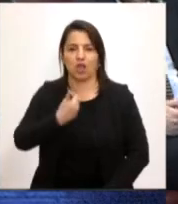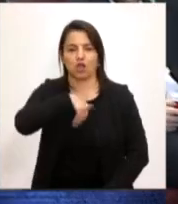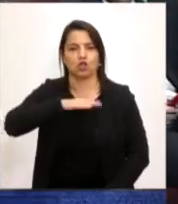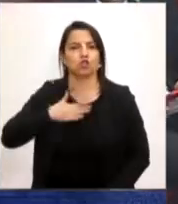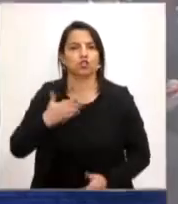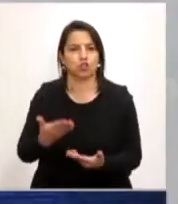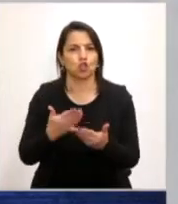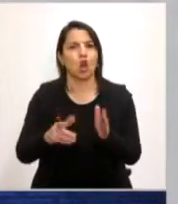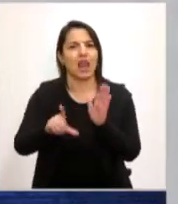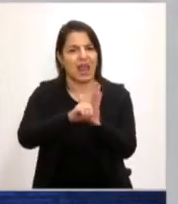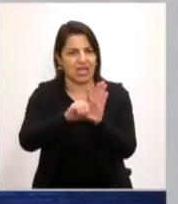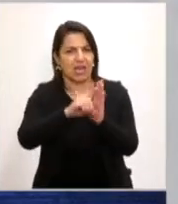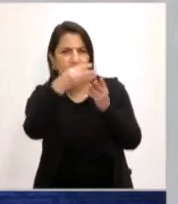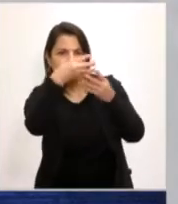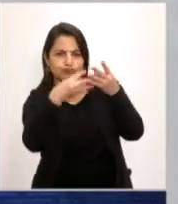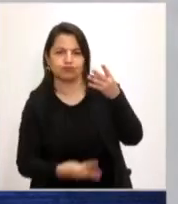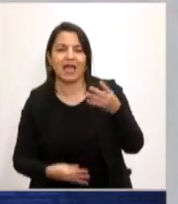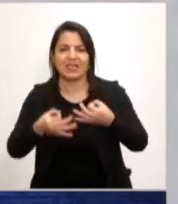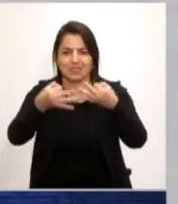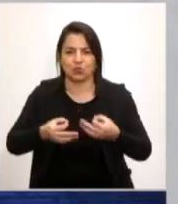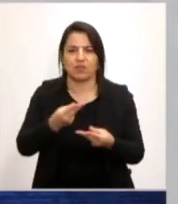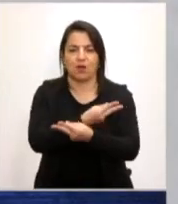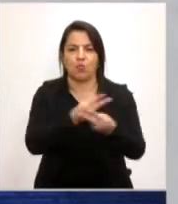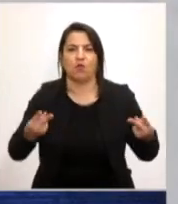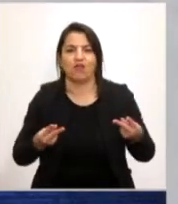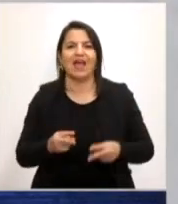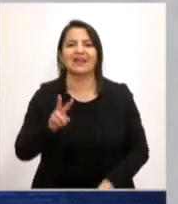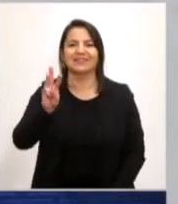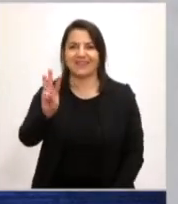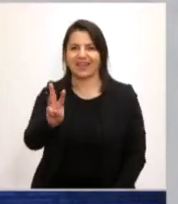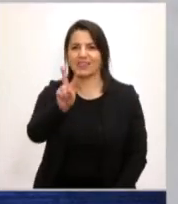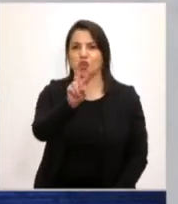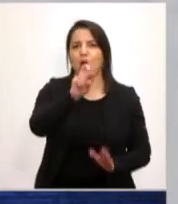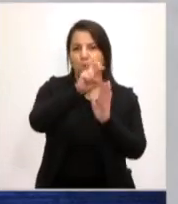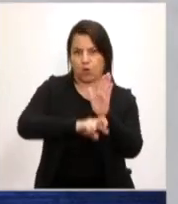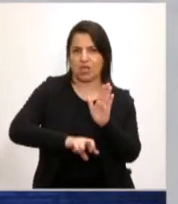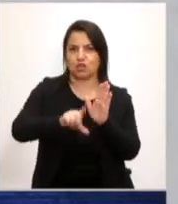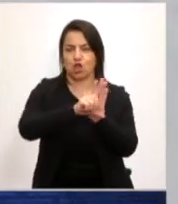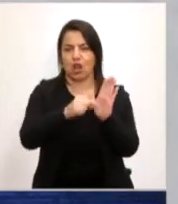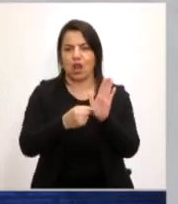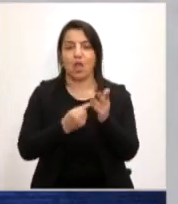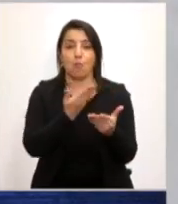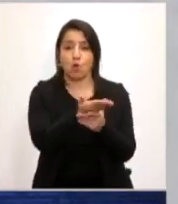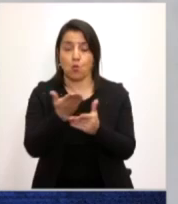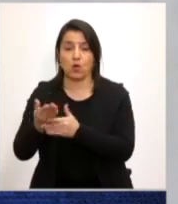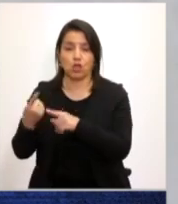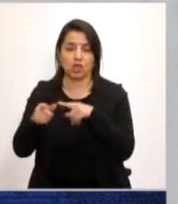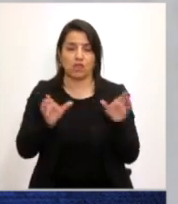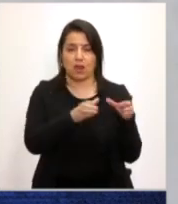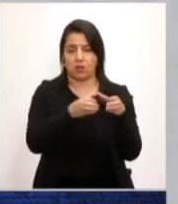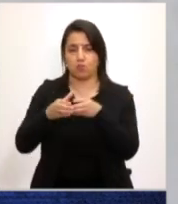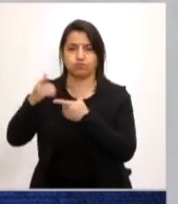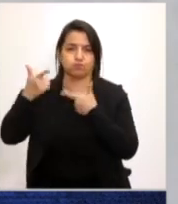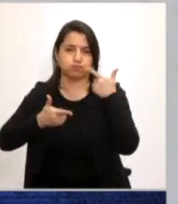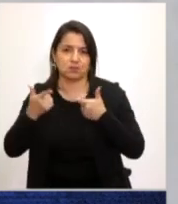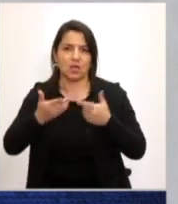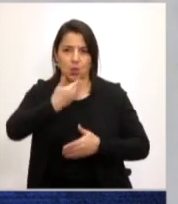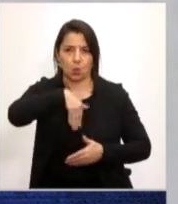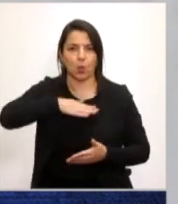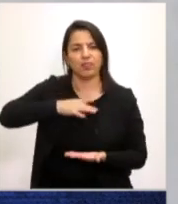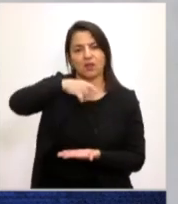pública, que acuerda dar prioridad a 32 proyectos de ley, propuestos por distintas bancadas y sectores políticos de nuestro